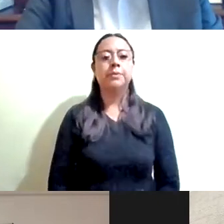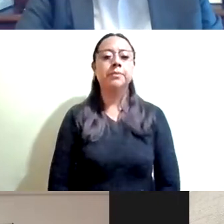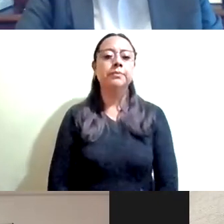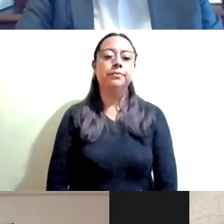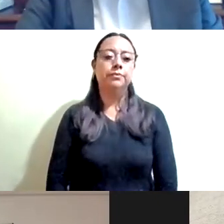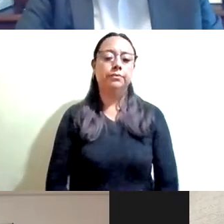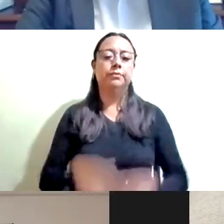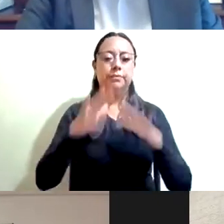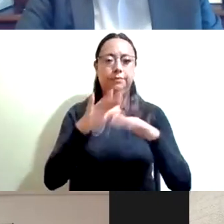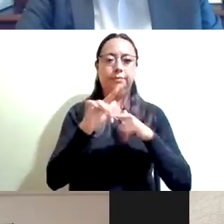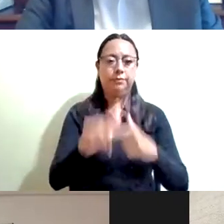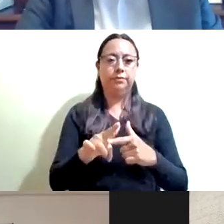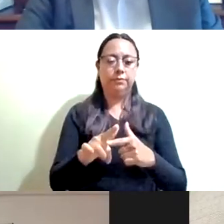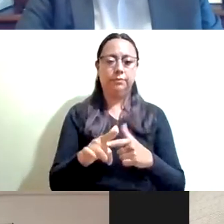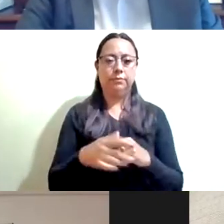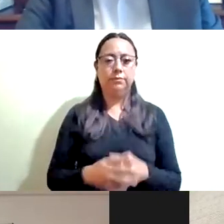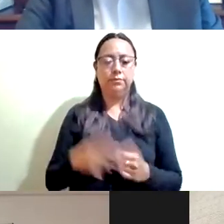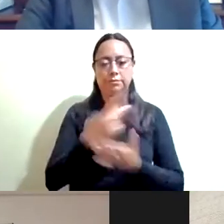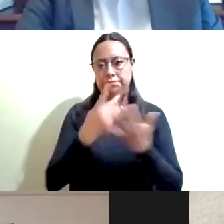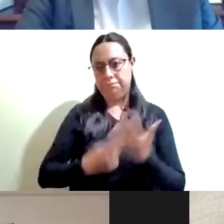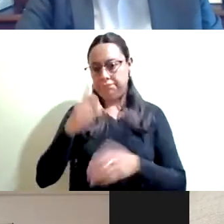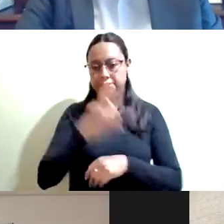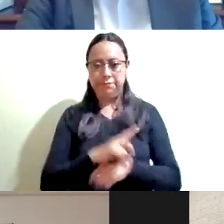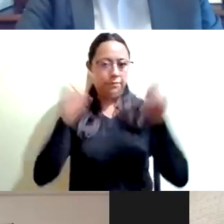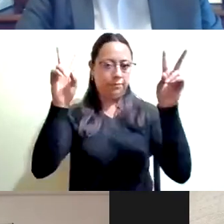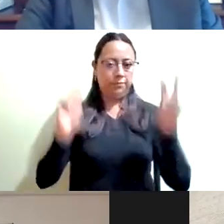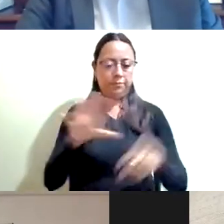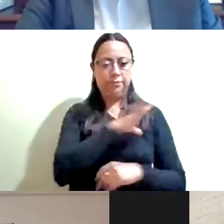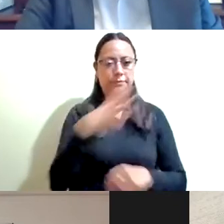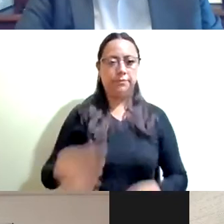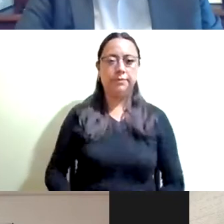El siguiente numeral del orden del día son los asuntos generales.